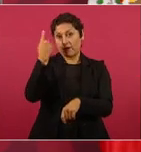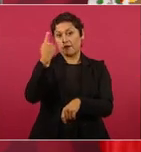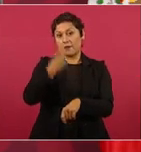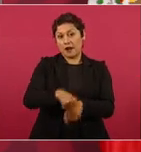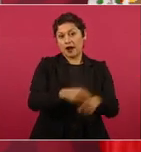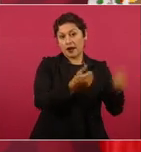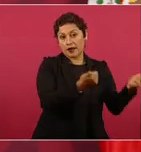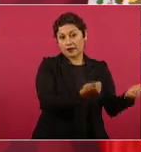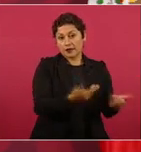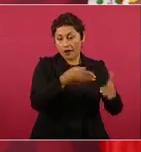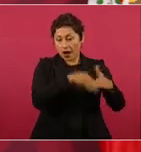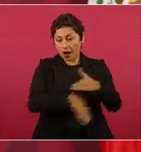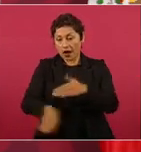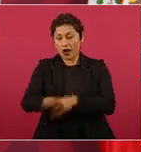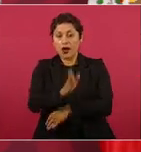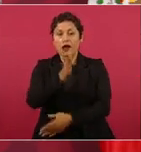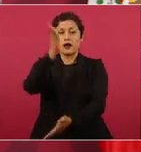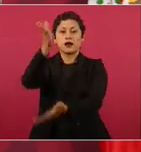Coatzacoalcos